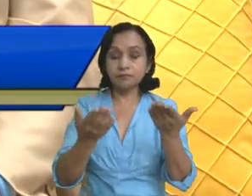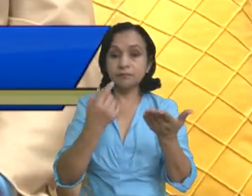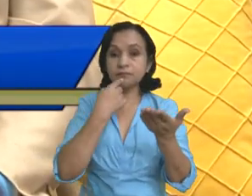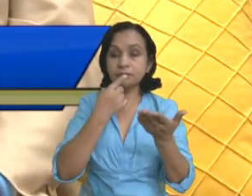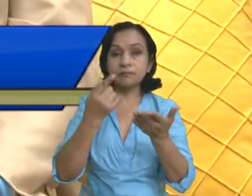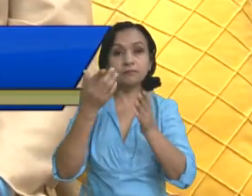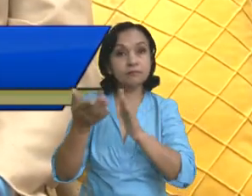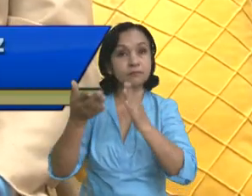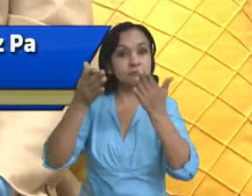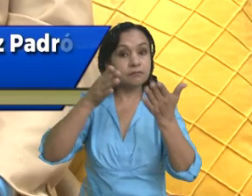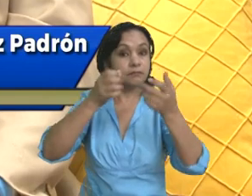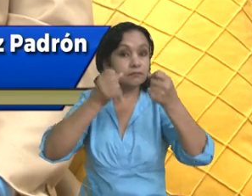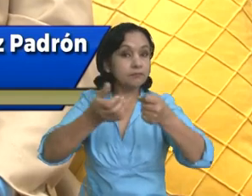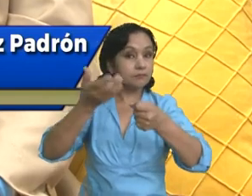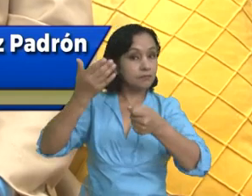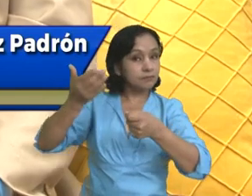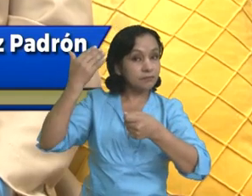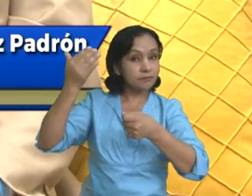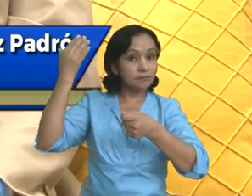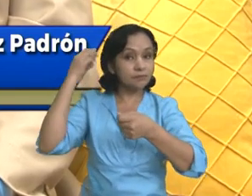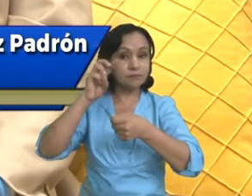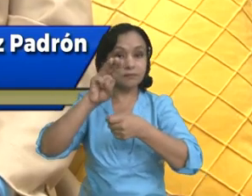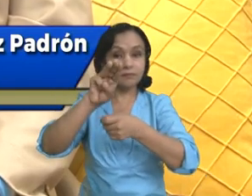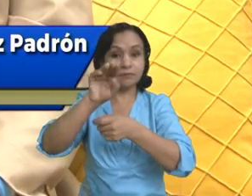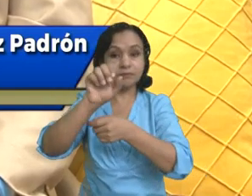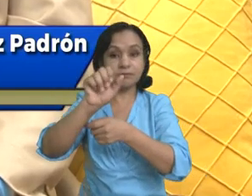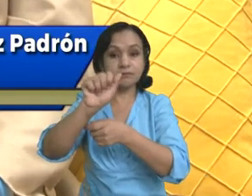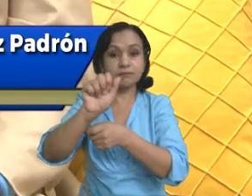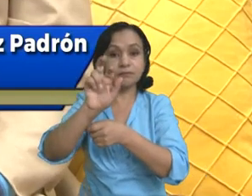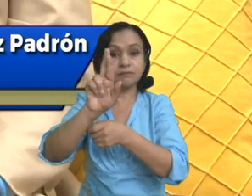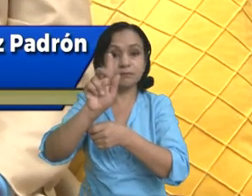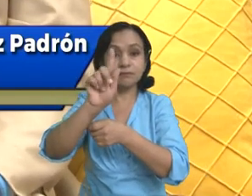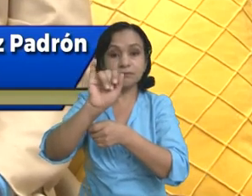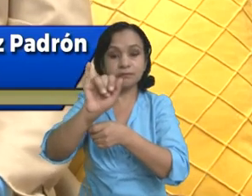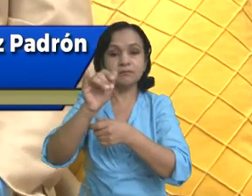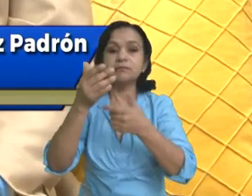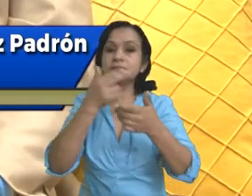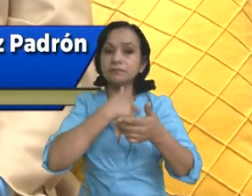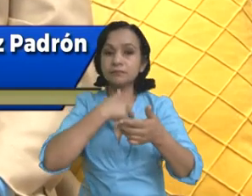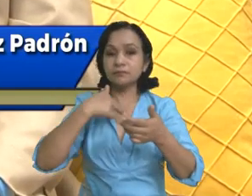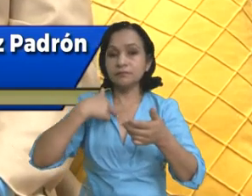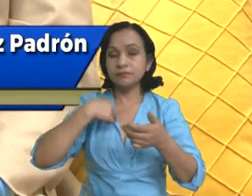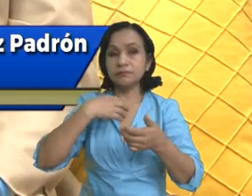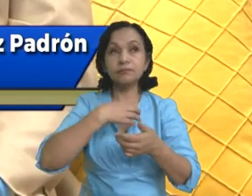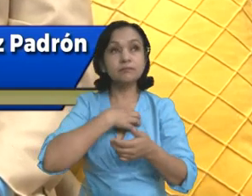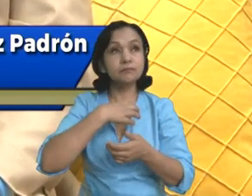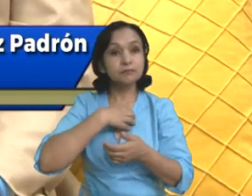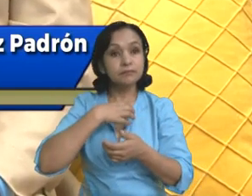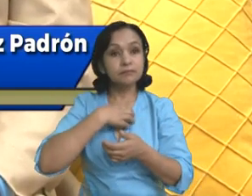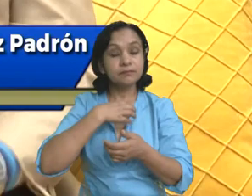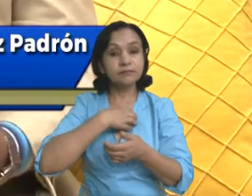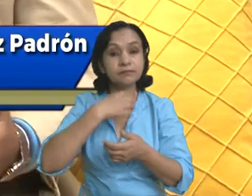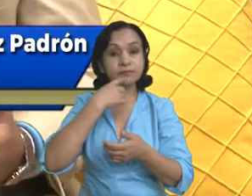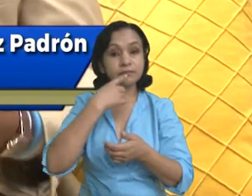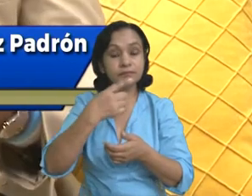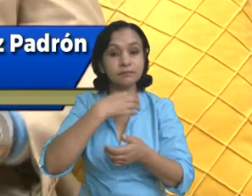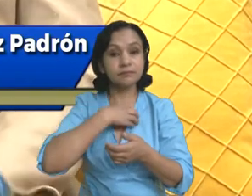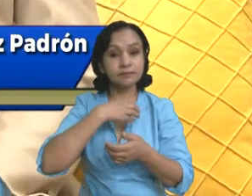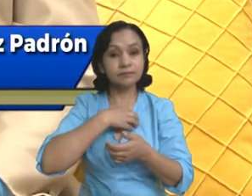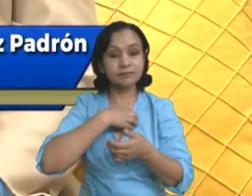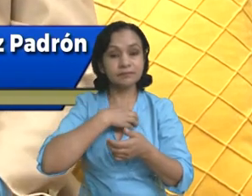héroe nacional José Martí. Estamos cumpliendo, es decir, parte de nuestra, yo creo que decimos que en nuestro